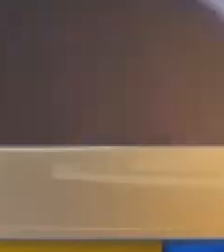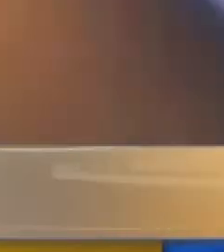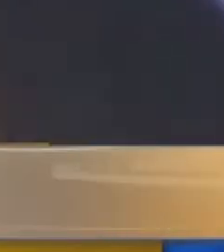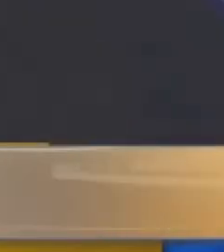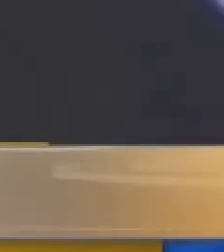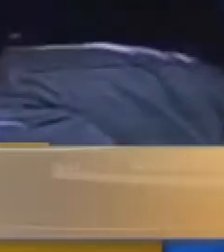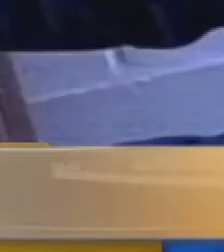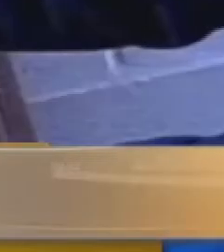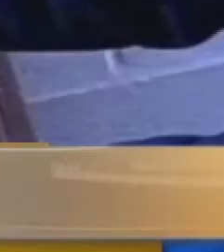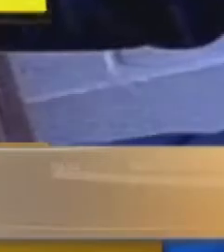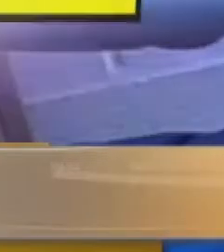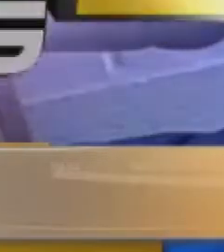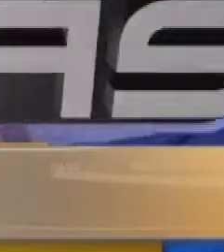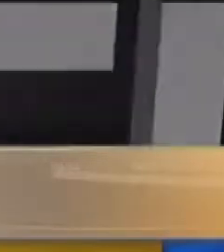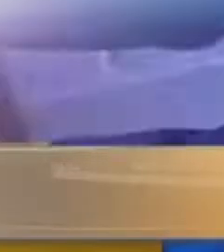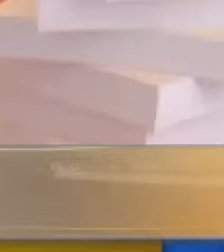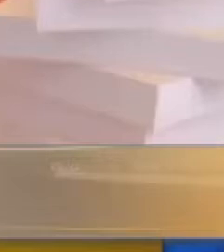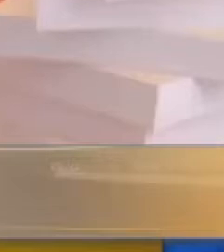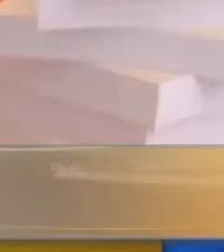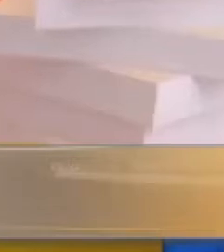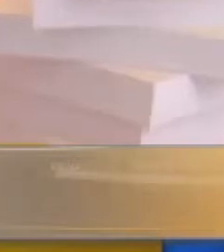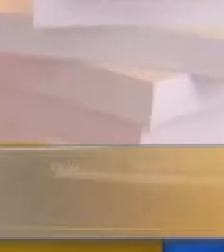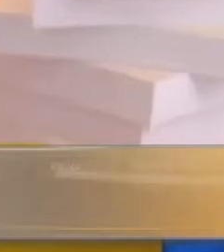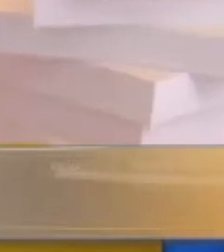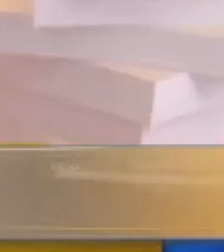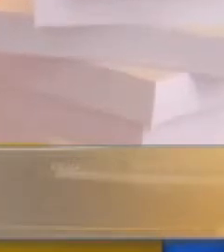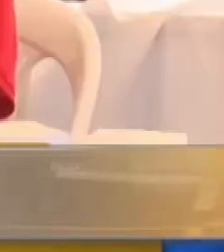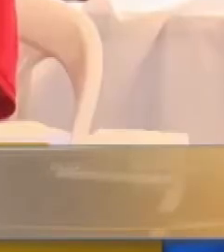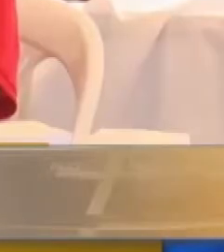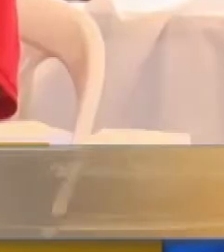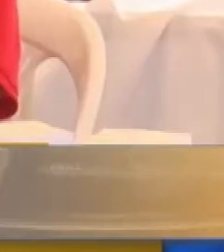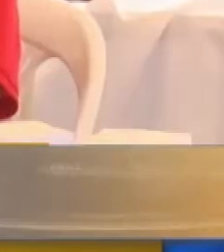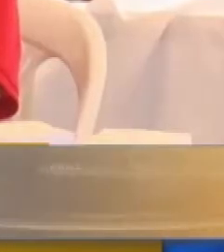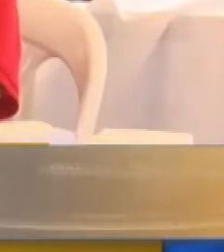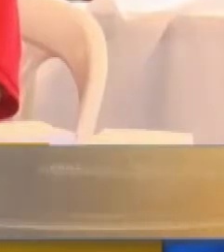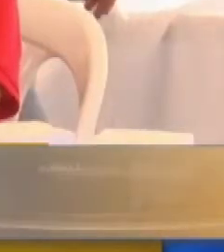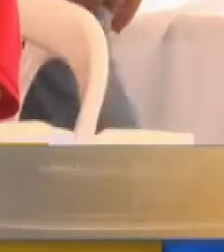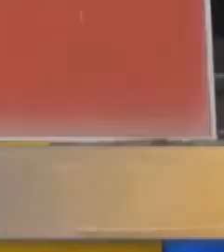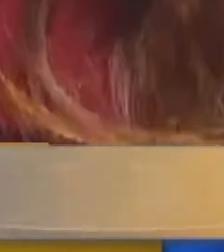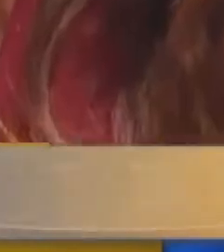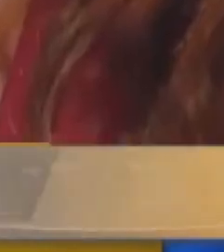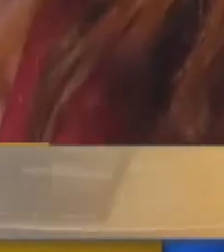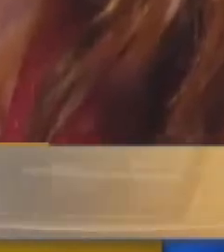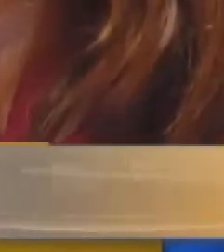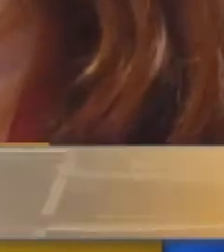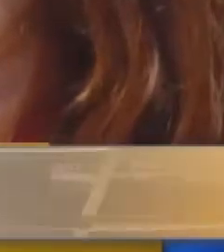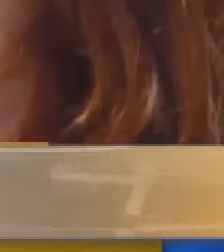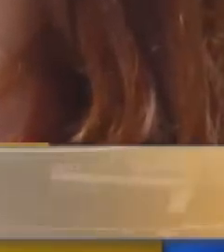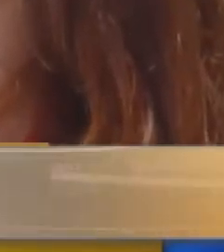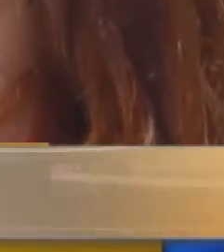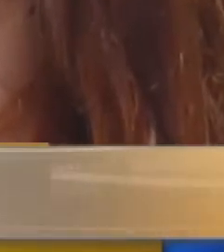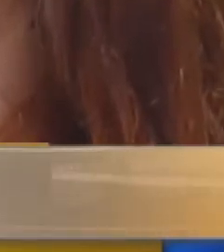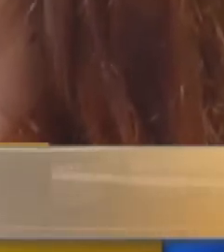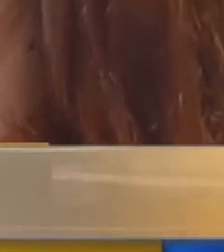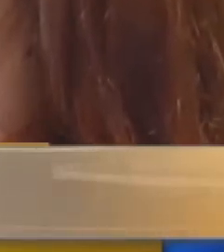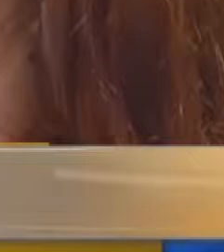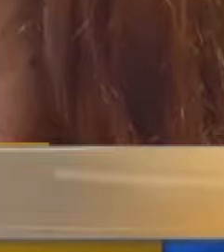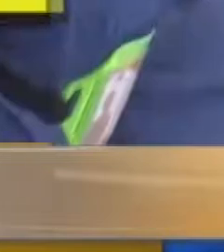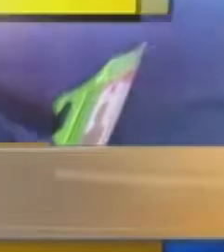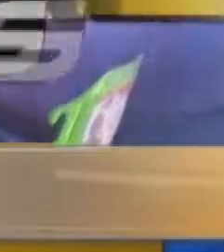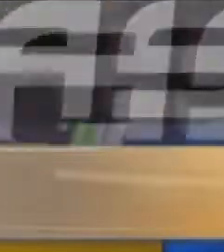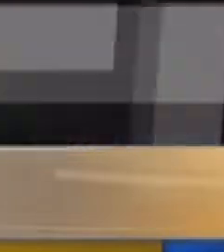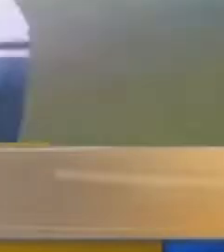uso de extintores. CAFABA anuncia que cada día son más los beneficiarios en la ciudad del programa estatal 40.000 primeros